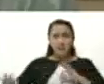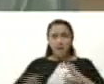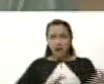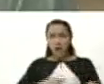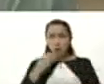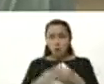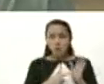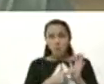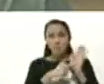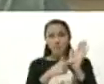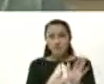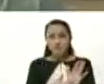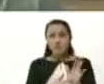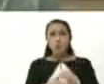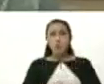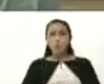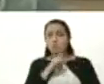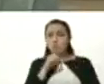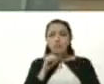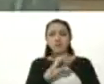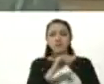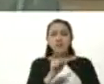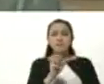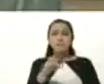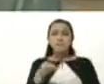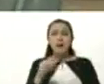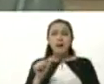León Zapata, echaba un cuento